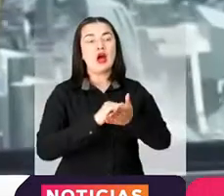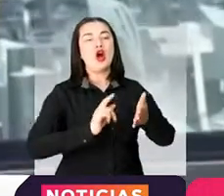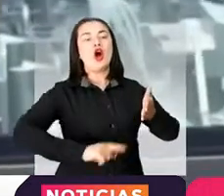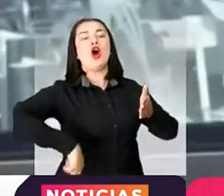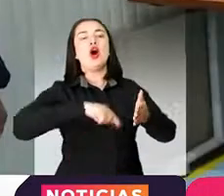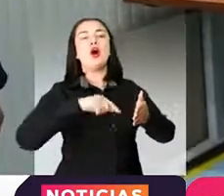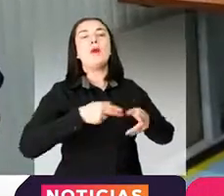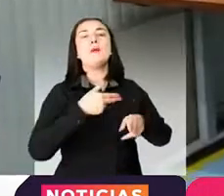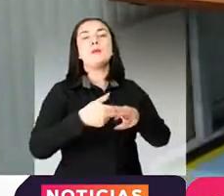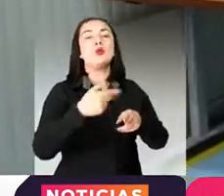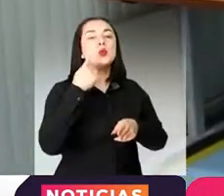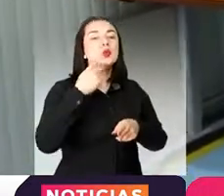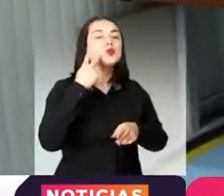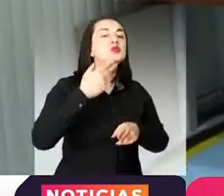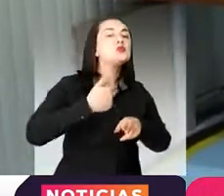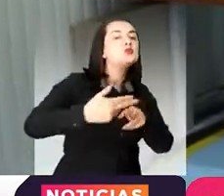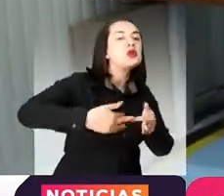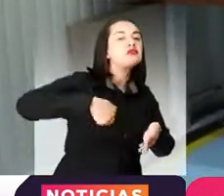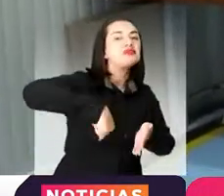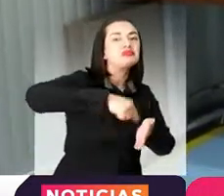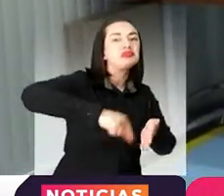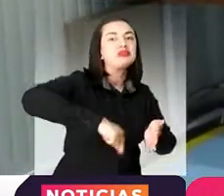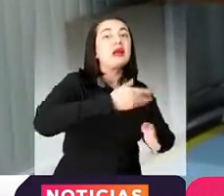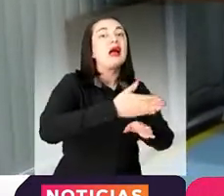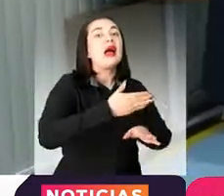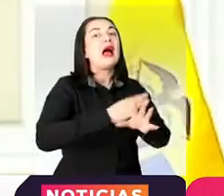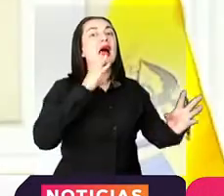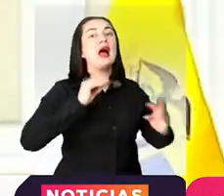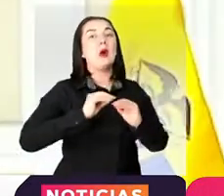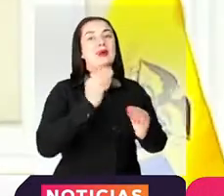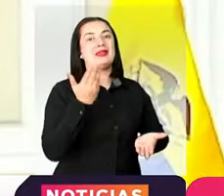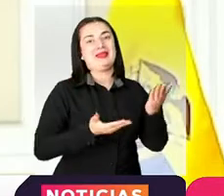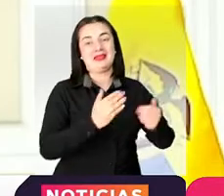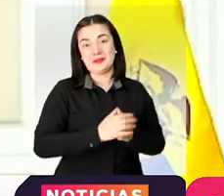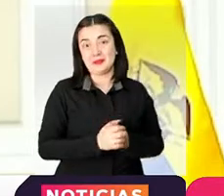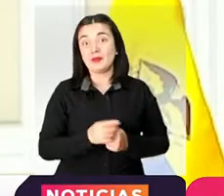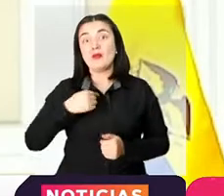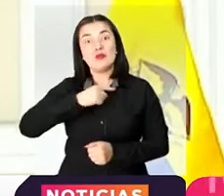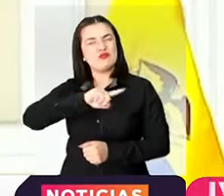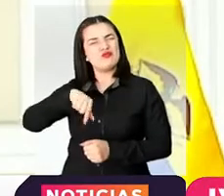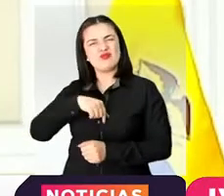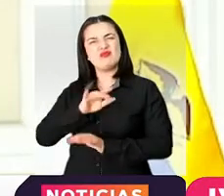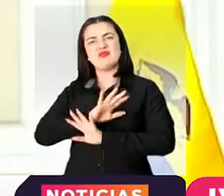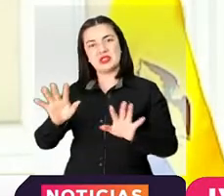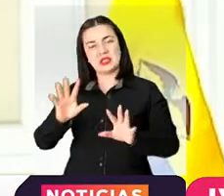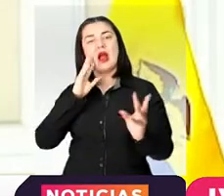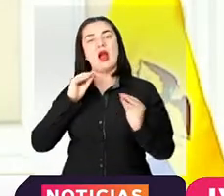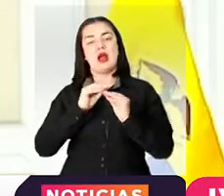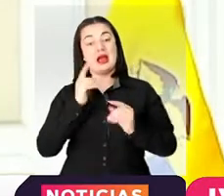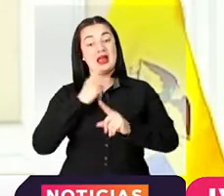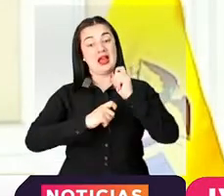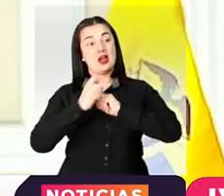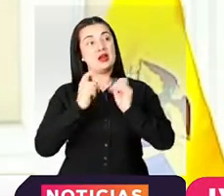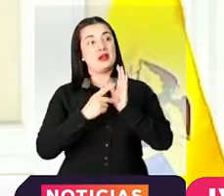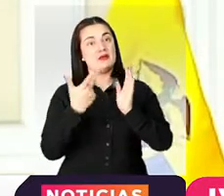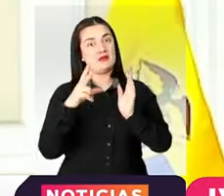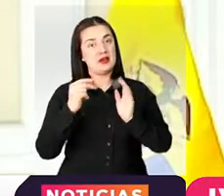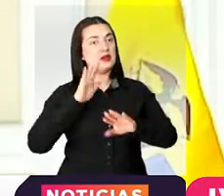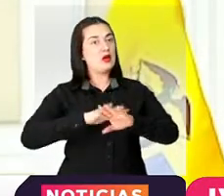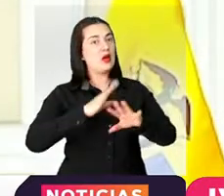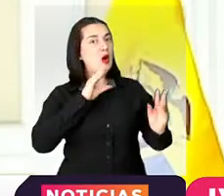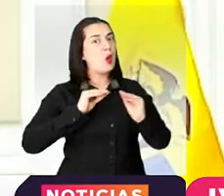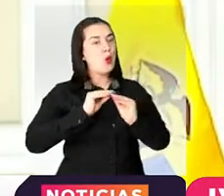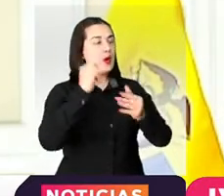los próximos días basados en los acuerdos realizados. Nosotros logramos cerrar el año 2020 con estos acuerdos y